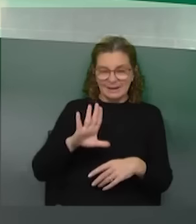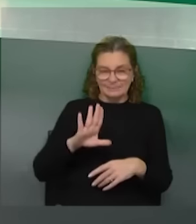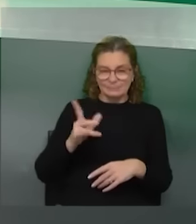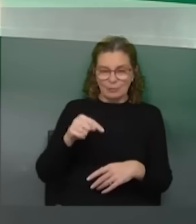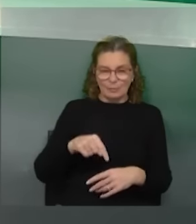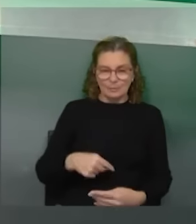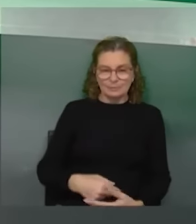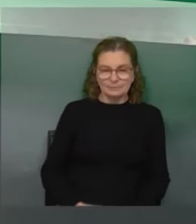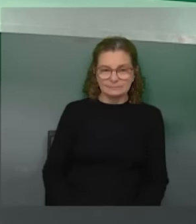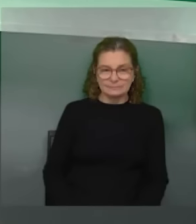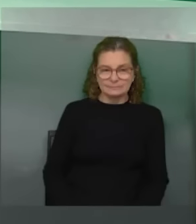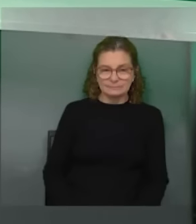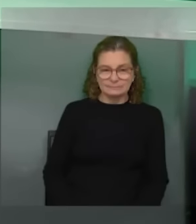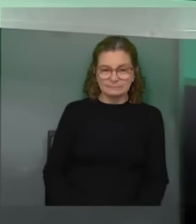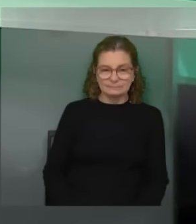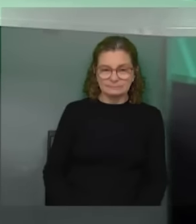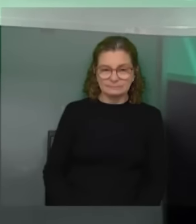hay